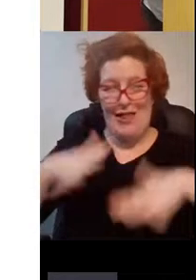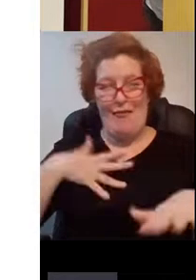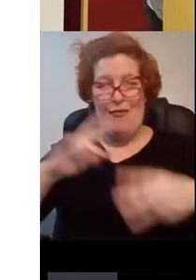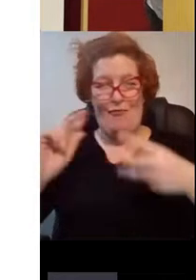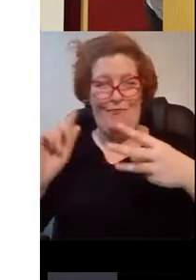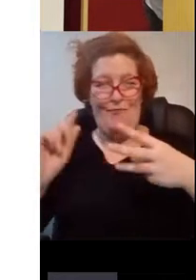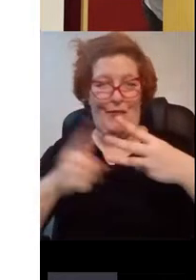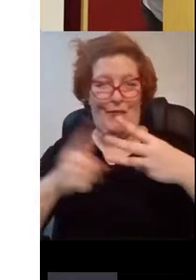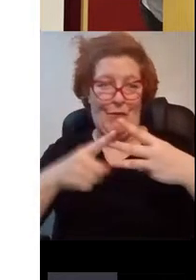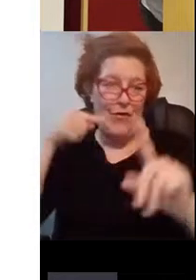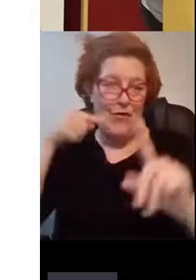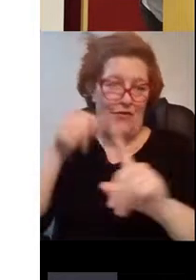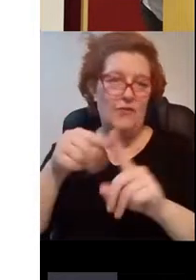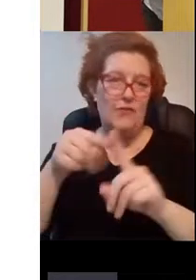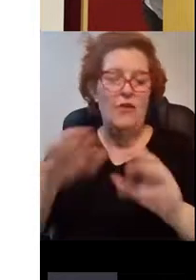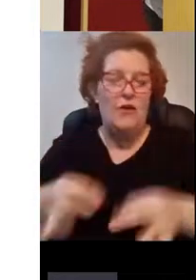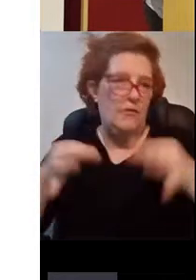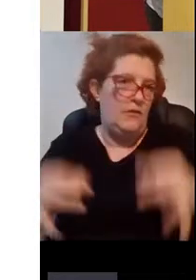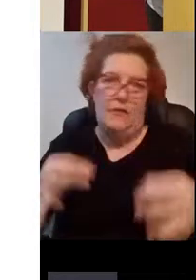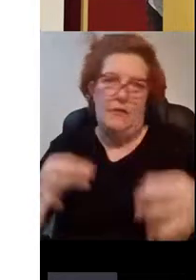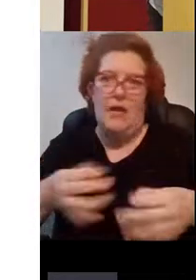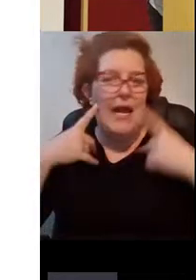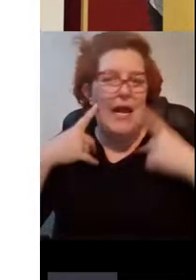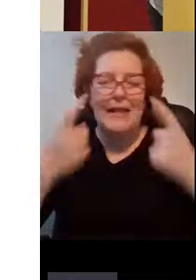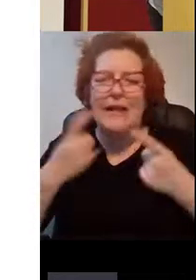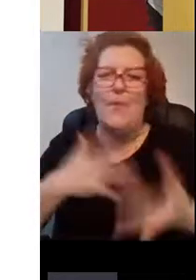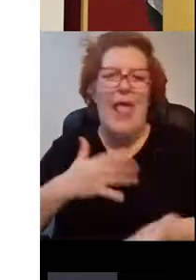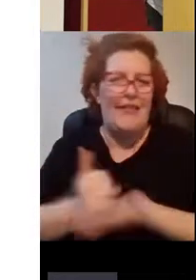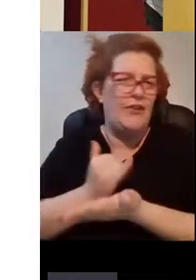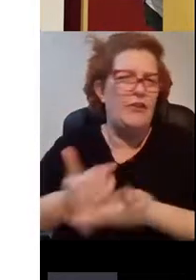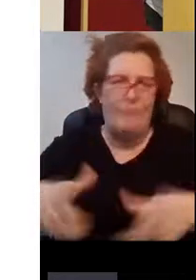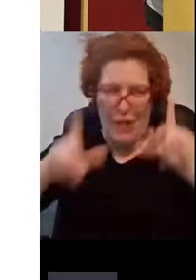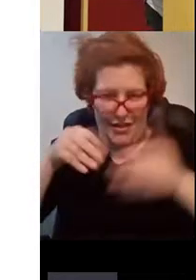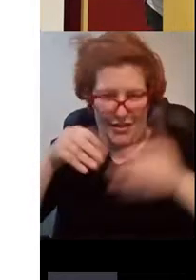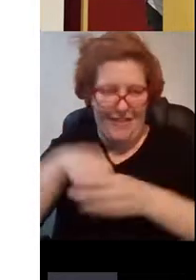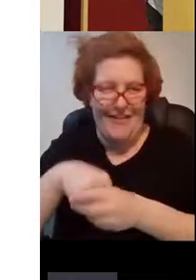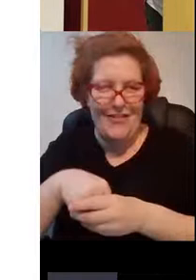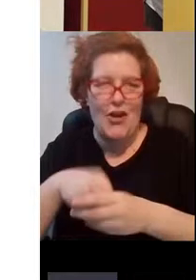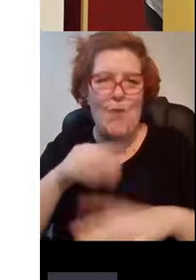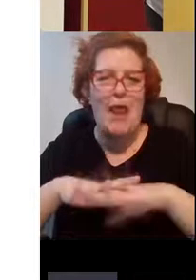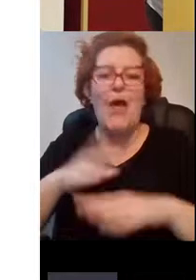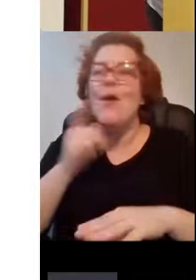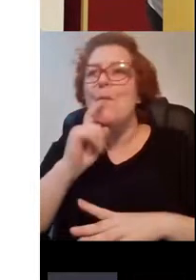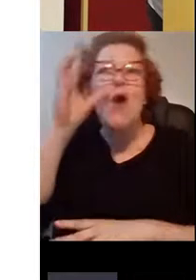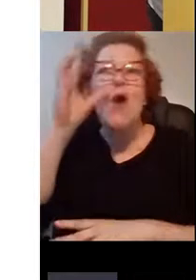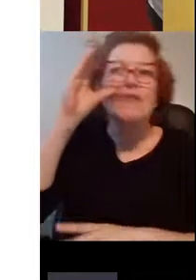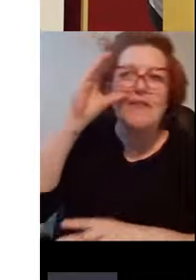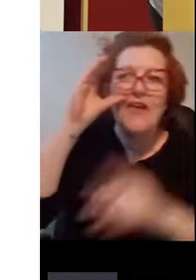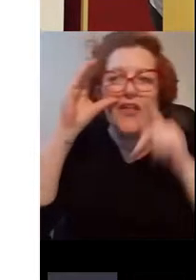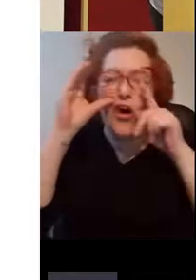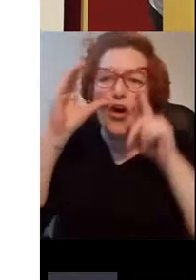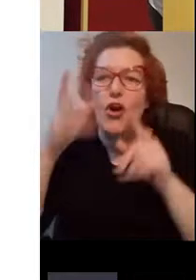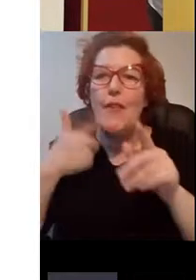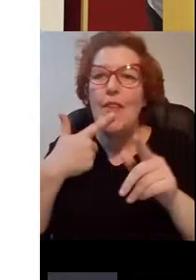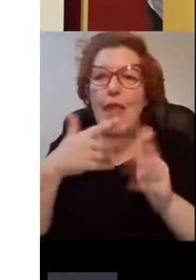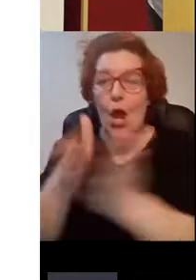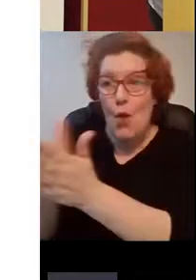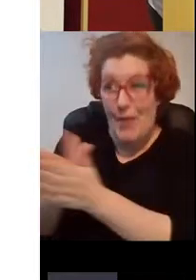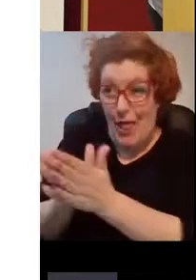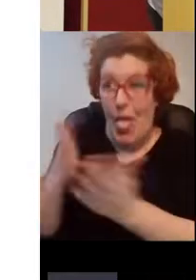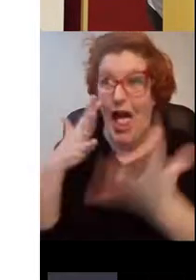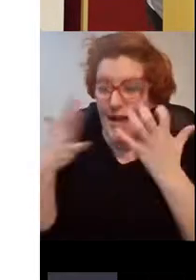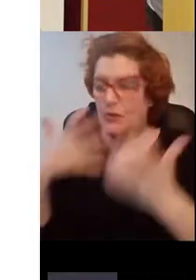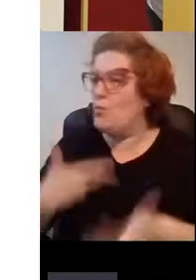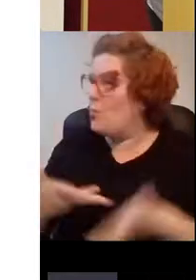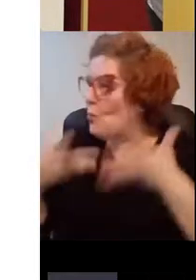intento darle un papel fundamental en la asignatura, desde la observación. Hablaban los compañeros de arte y me ha